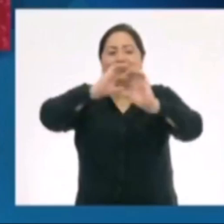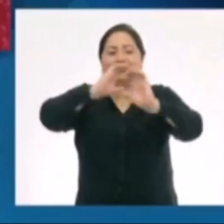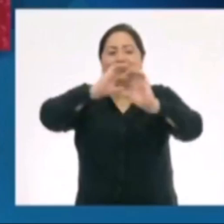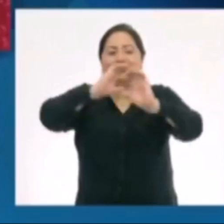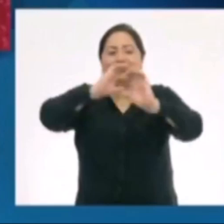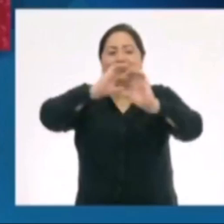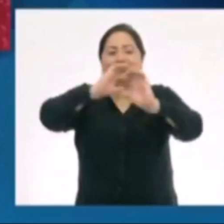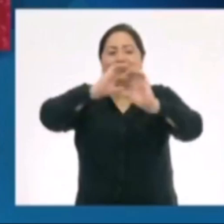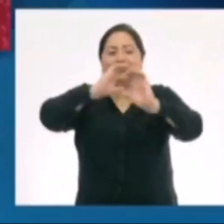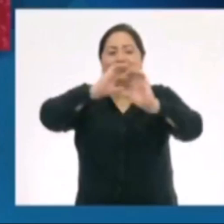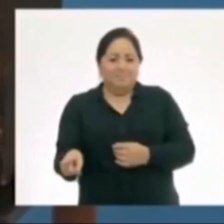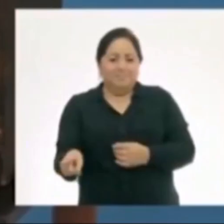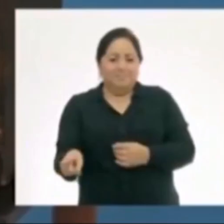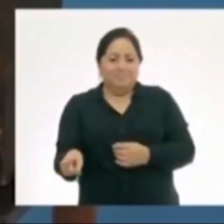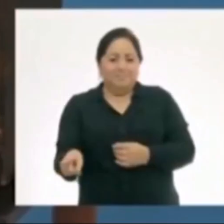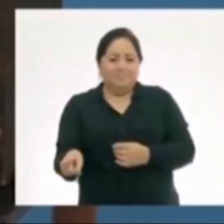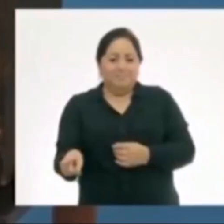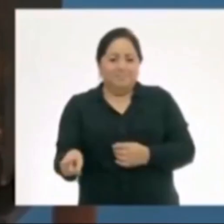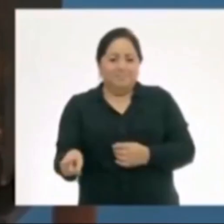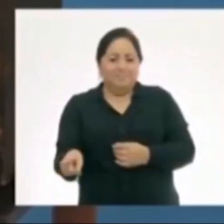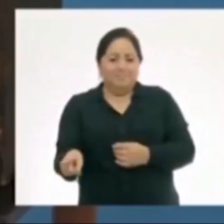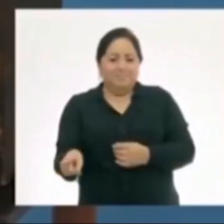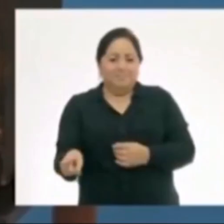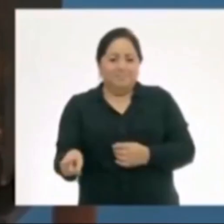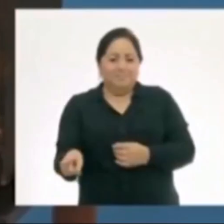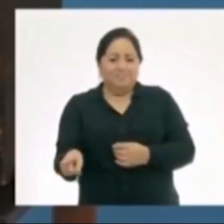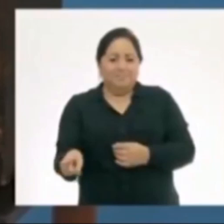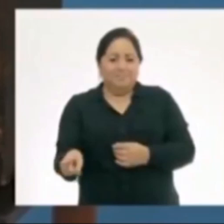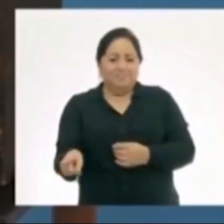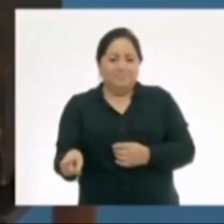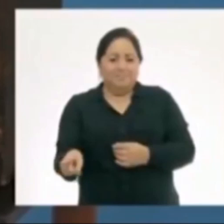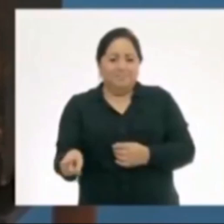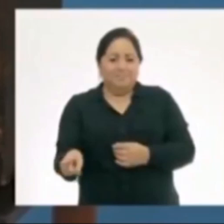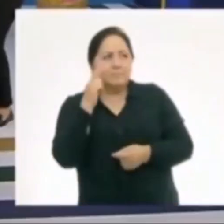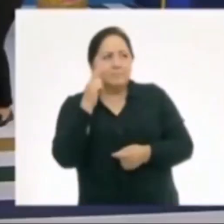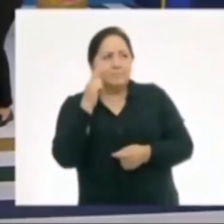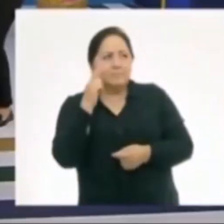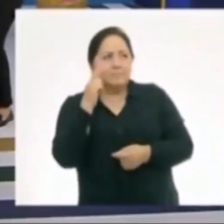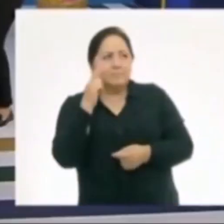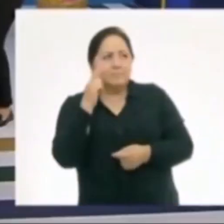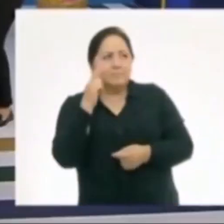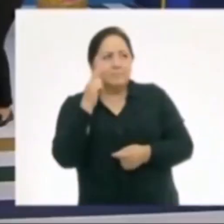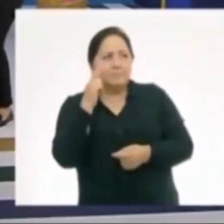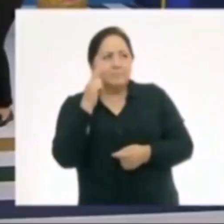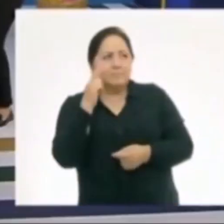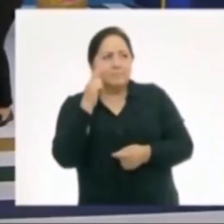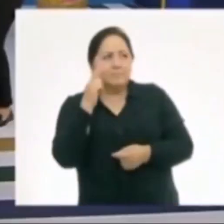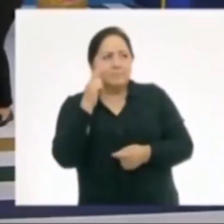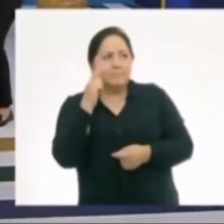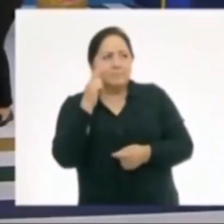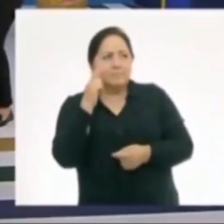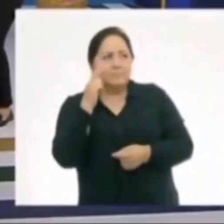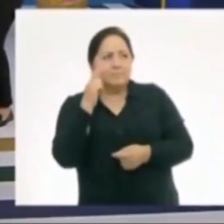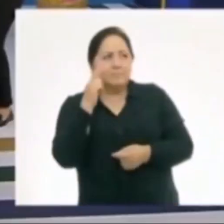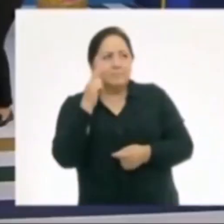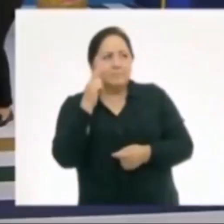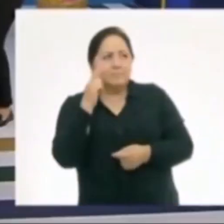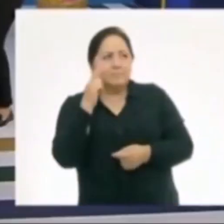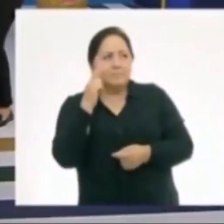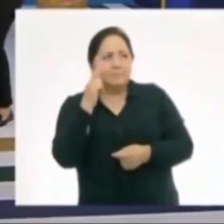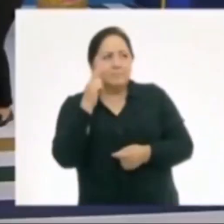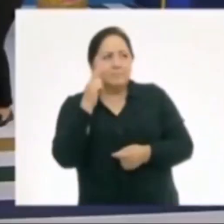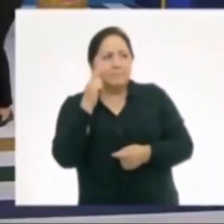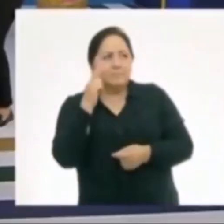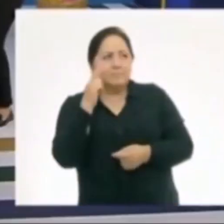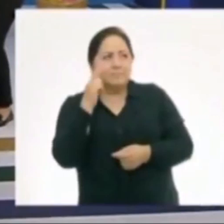actores que canten. Vamos a realizar la siguiente actividad. Vamos a sacar del baúl un objeto. Es Rapunzel, y ella sería la